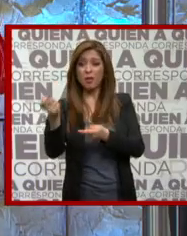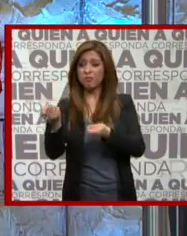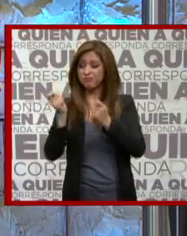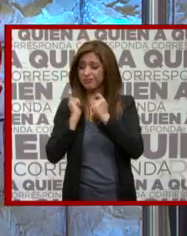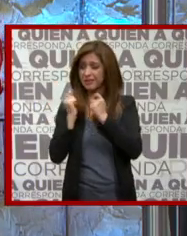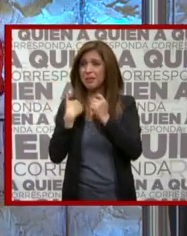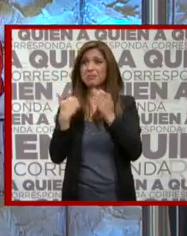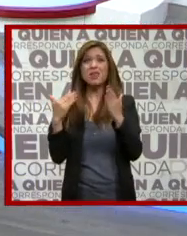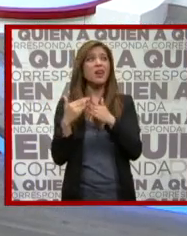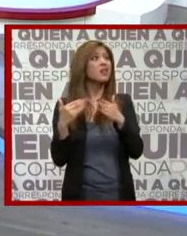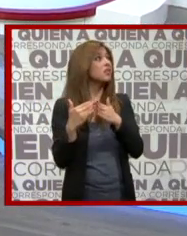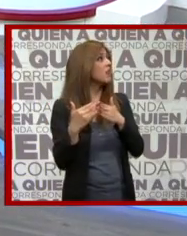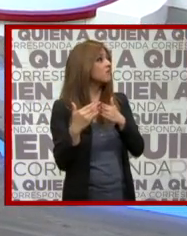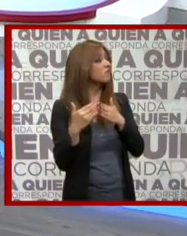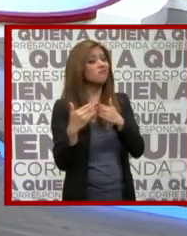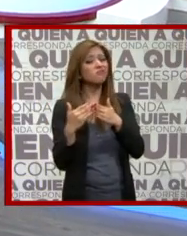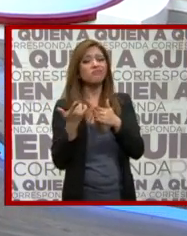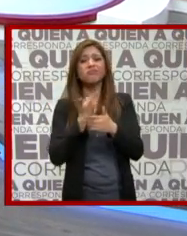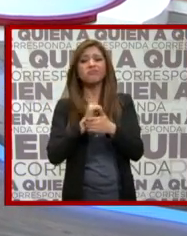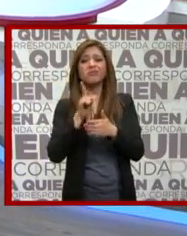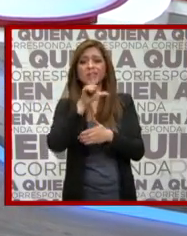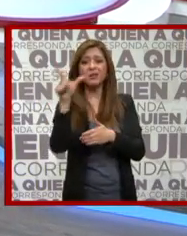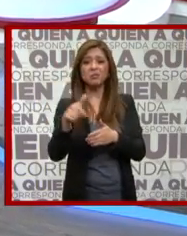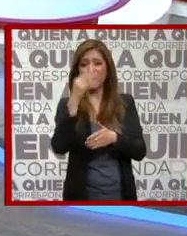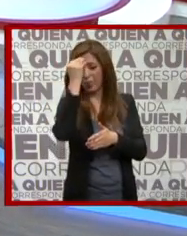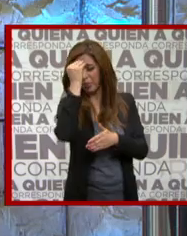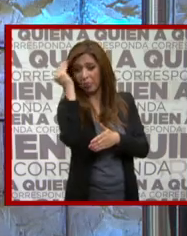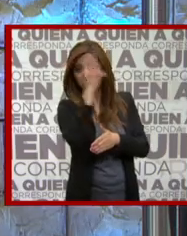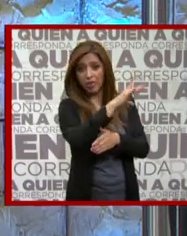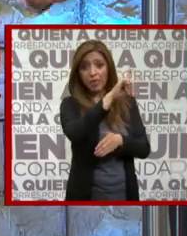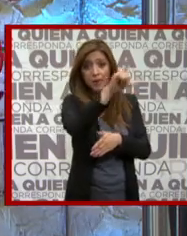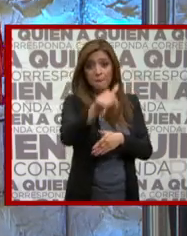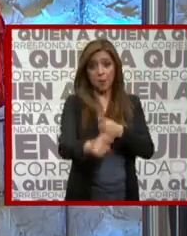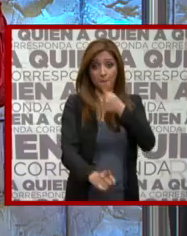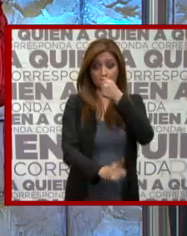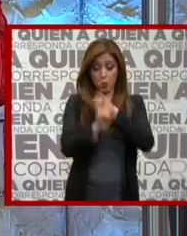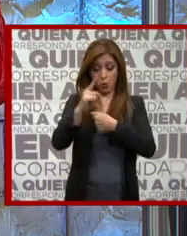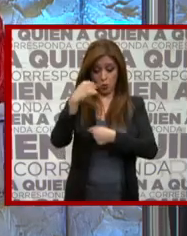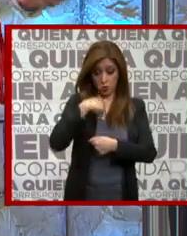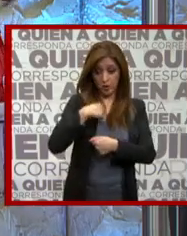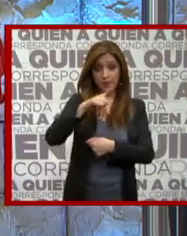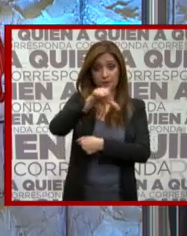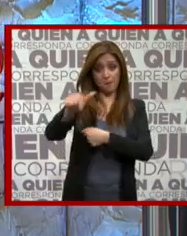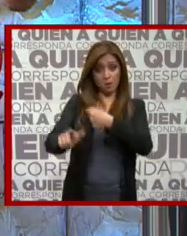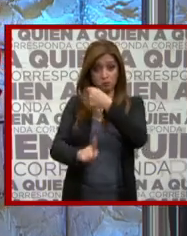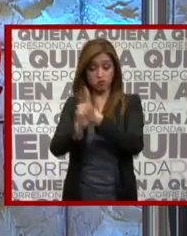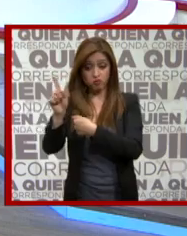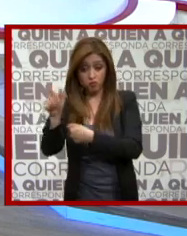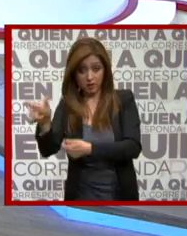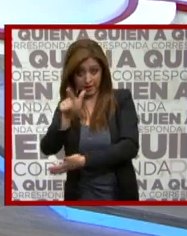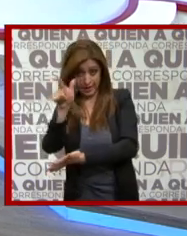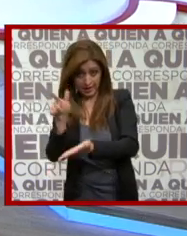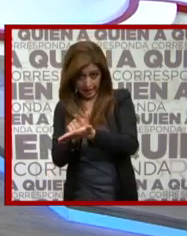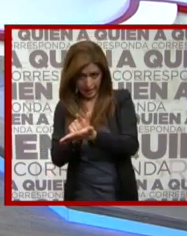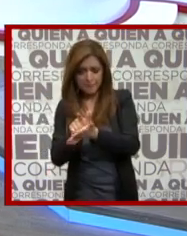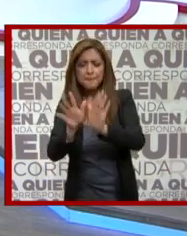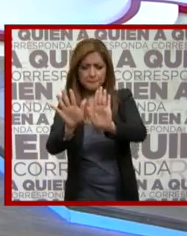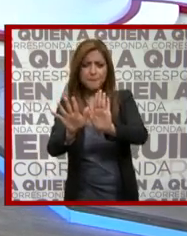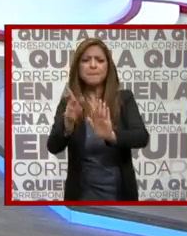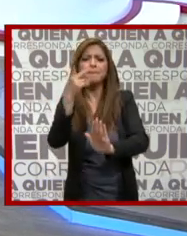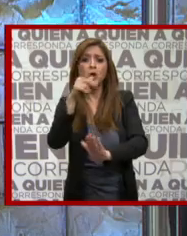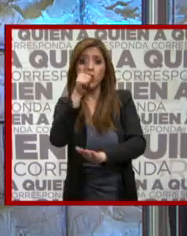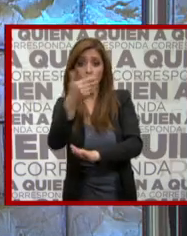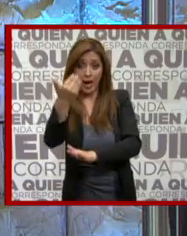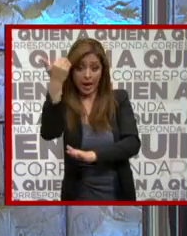Entonces, ¿qué hacen? Que las abandonan y se meten en una bronca ellos y meten en una bronca legal muy dura al Infonavit. Pero si tú quieres regresar tu